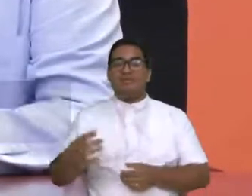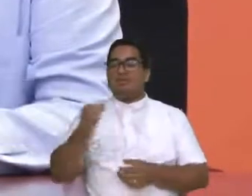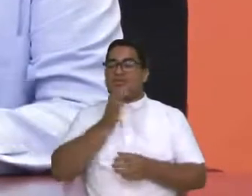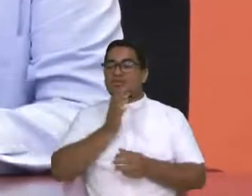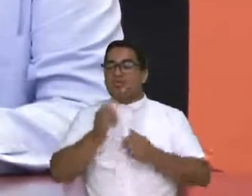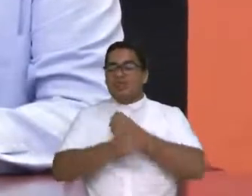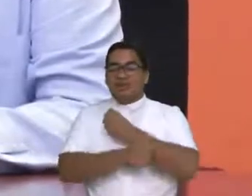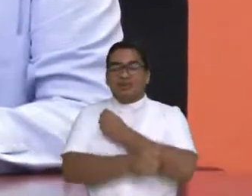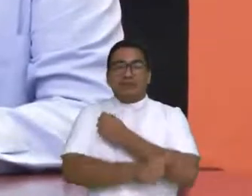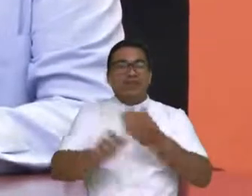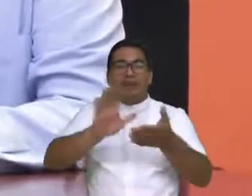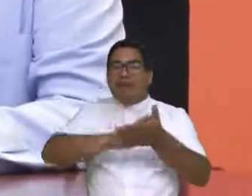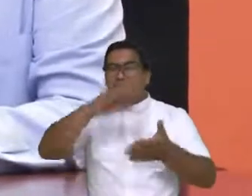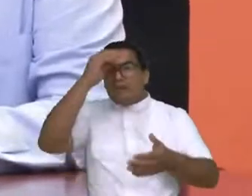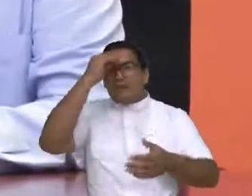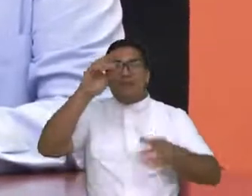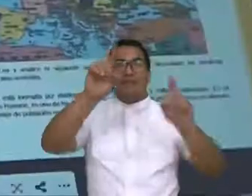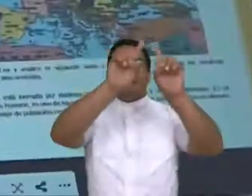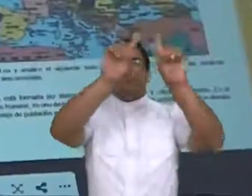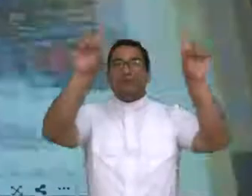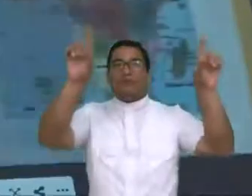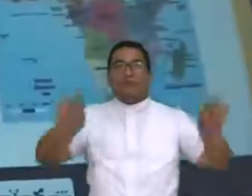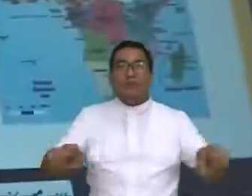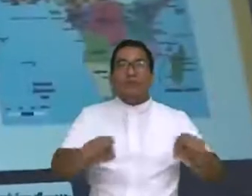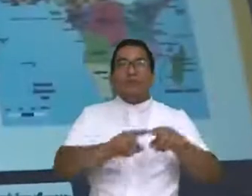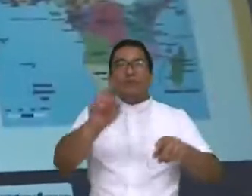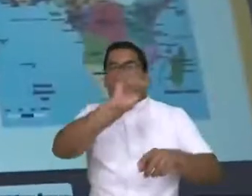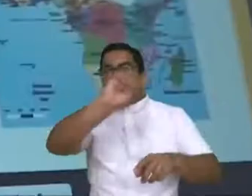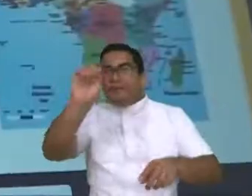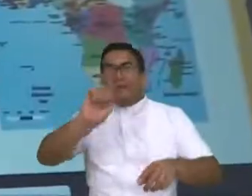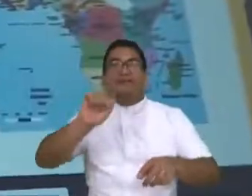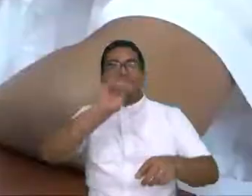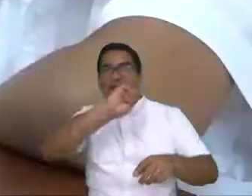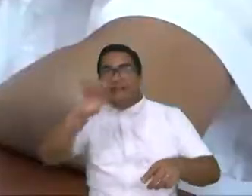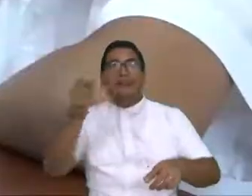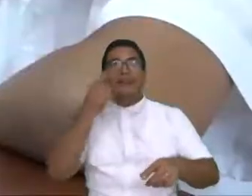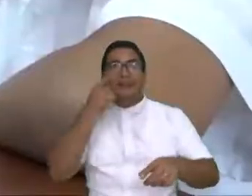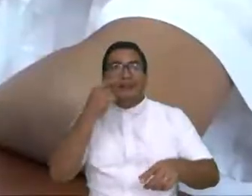leyendo en la pizarra, no aprende solo copiando, no aprende solo memorizando. Esta es